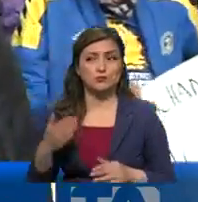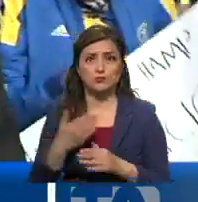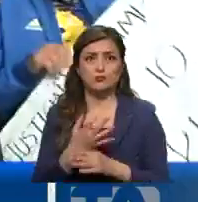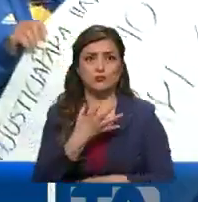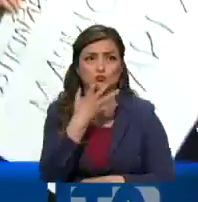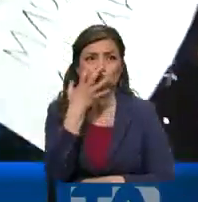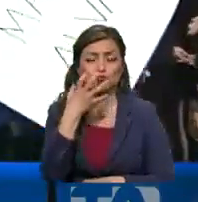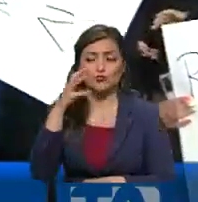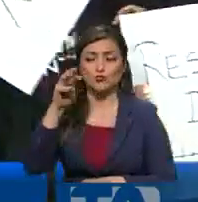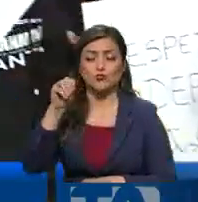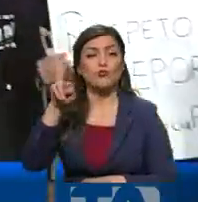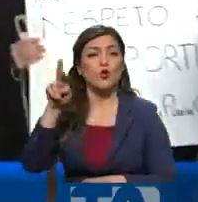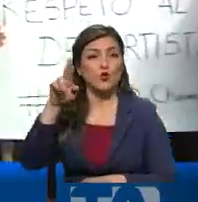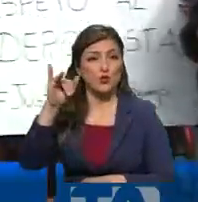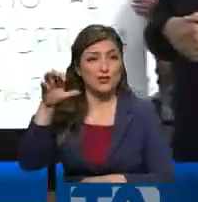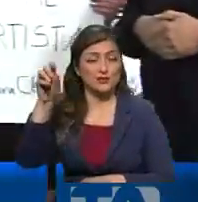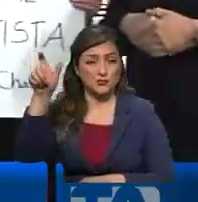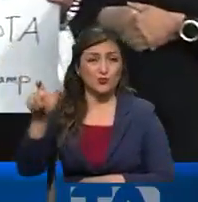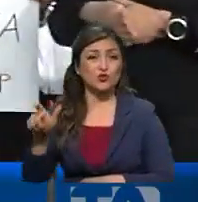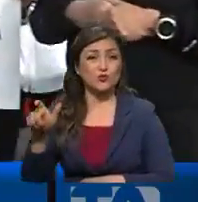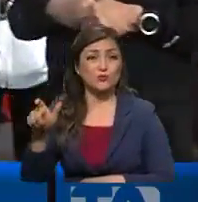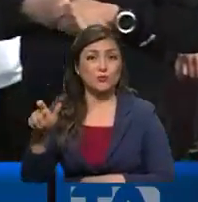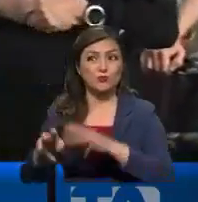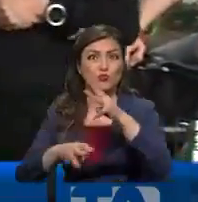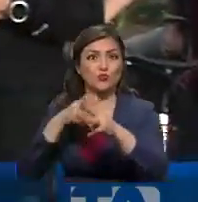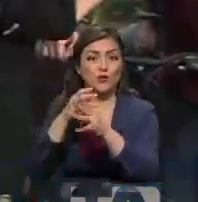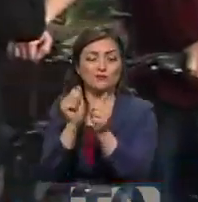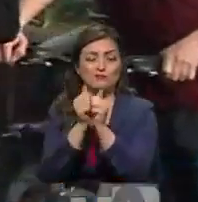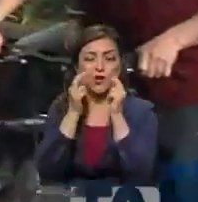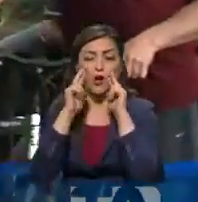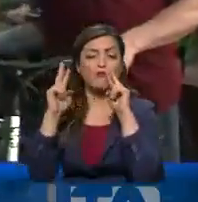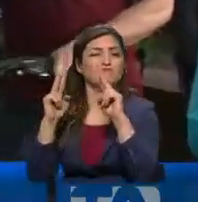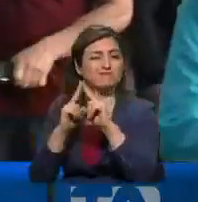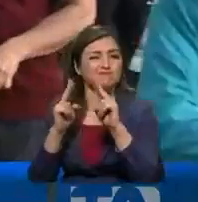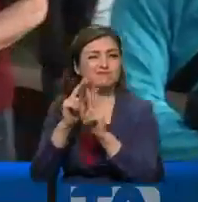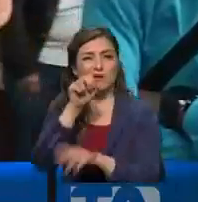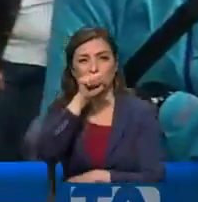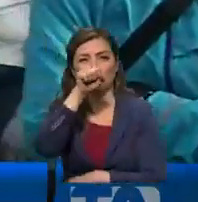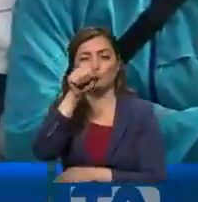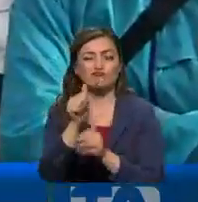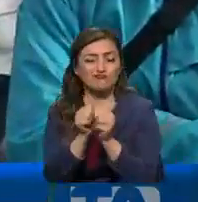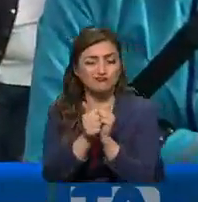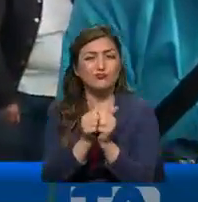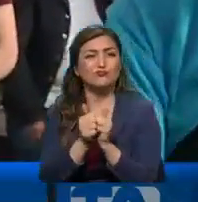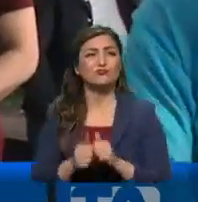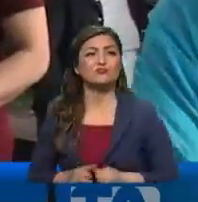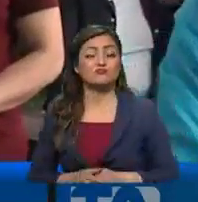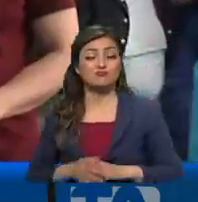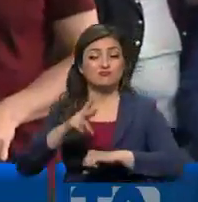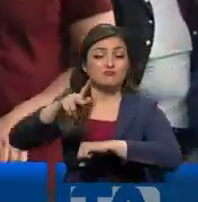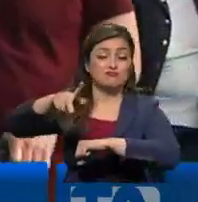molestado porque Mauricio es muy reconocido a nivel mundial como deportista, apasionado al deporte, como